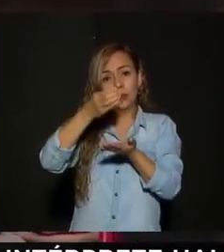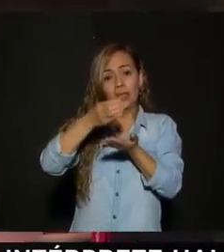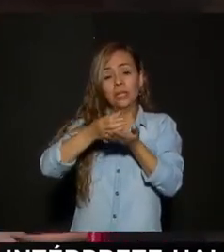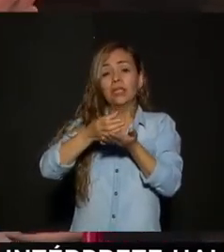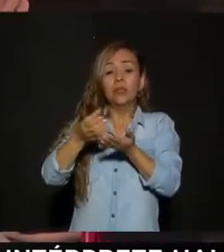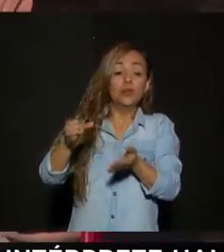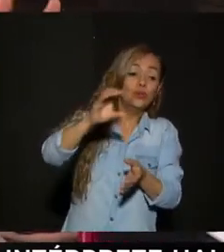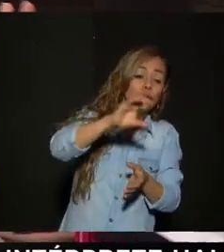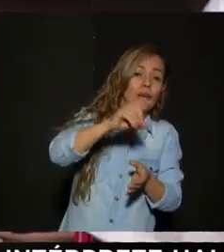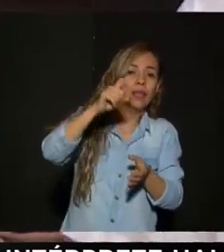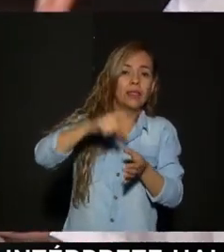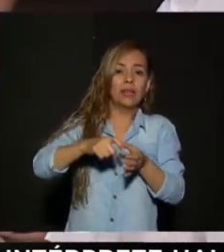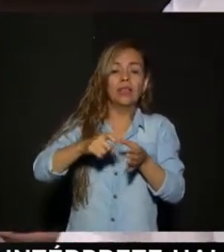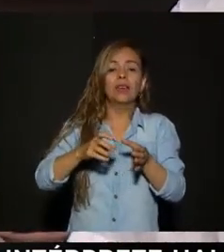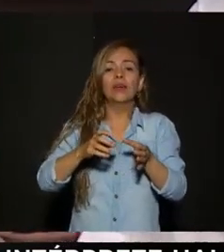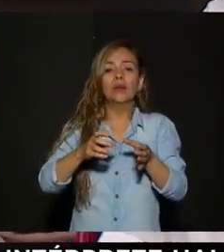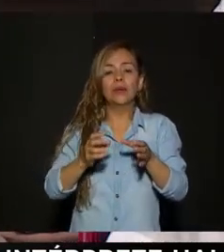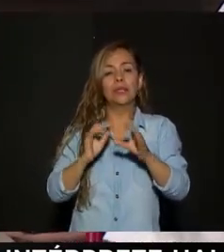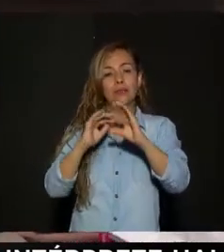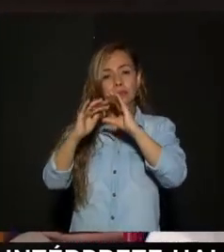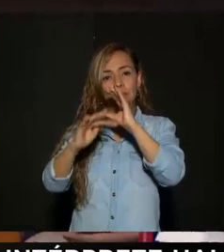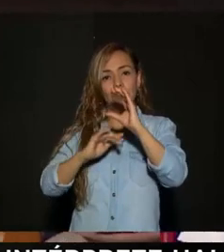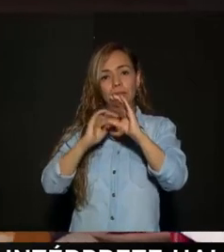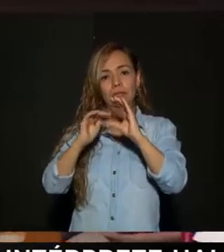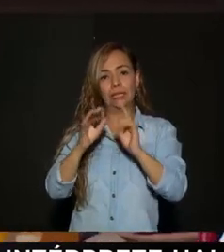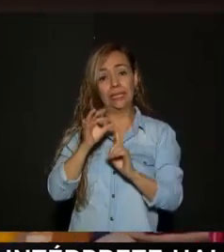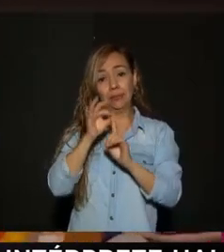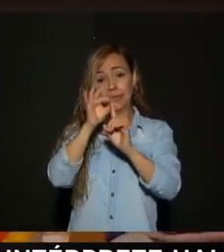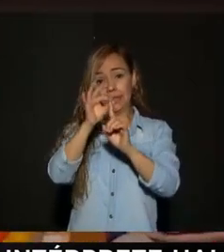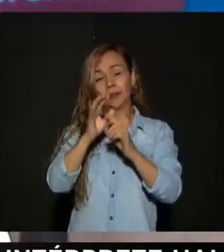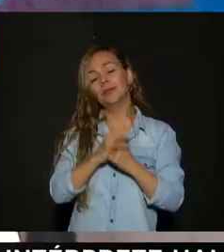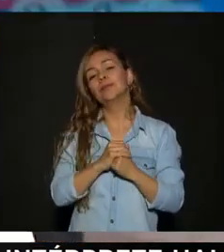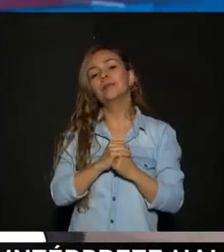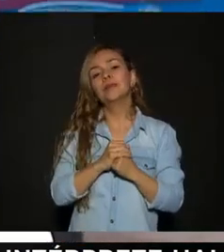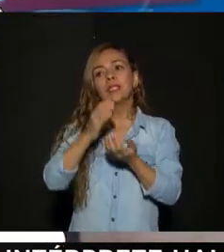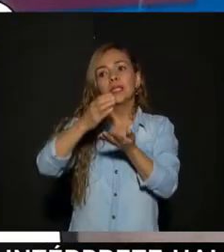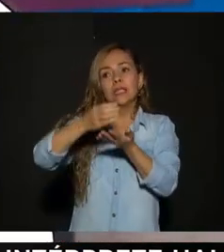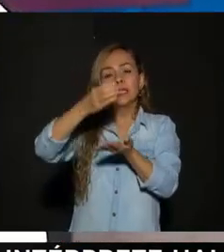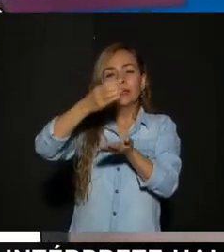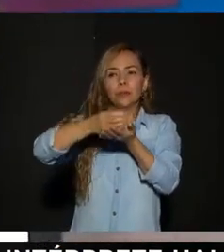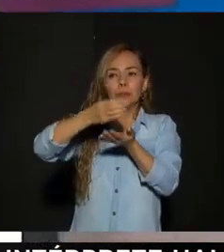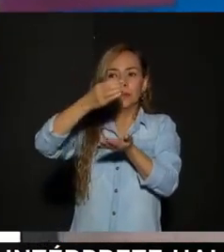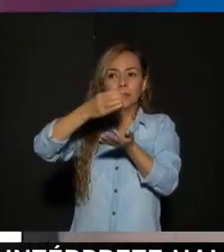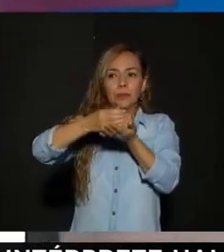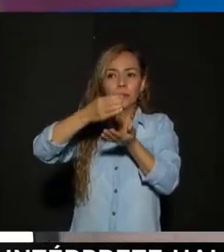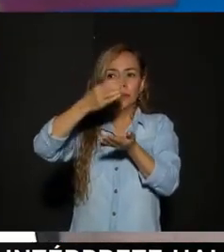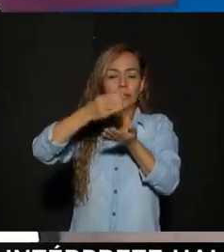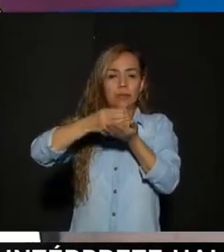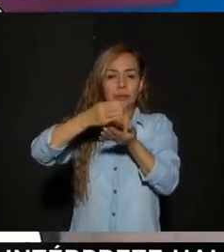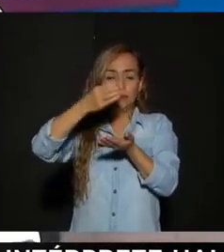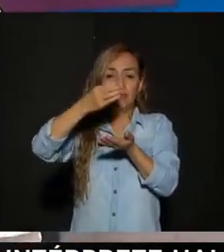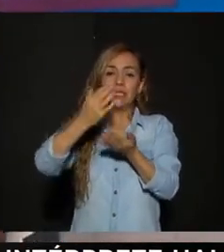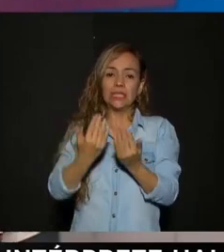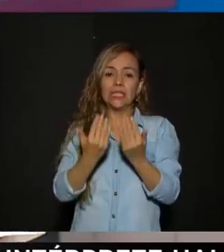la van a deshacer, entonces sacarlo en la recolección de residuos especiales. Pero también nos puede servir la botellita, la lámpara de lava,